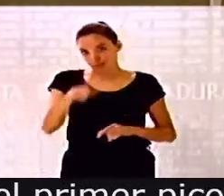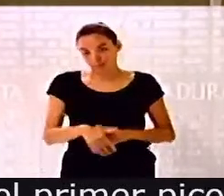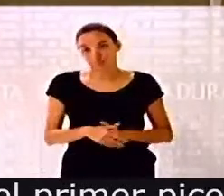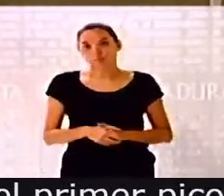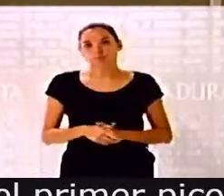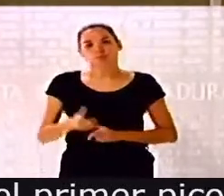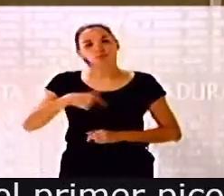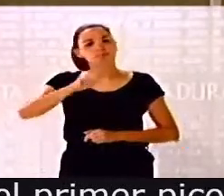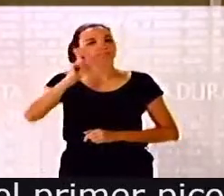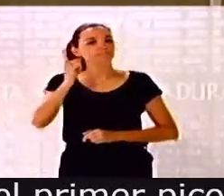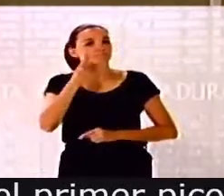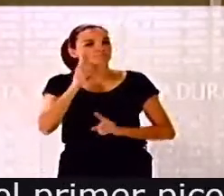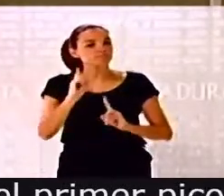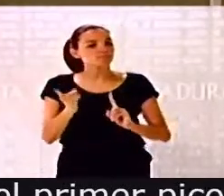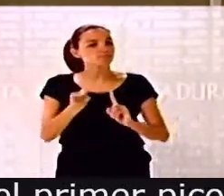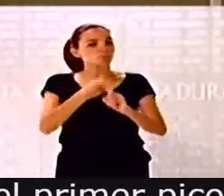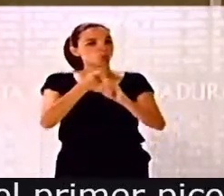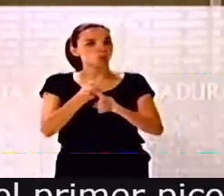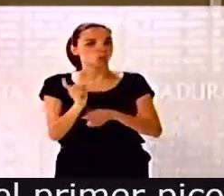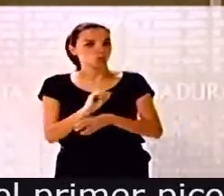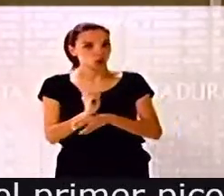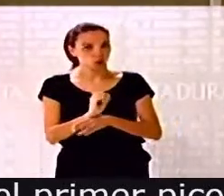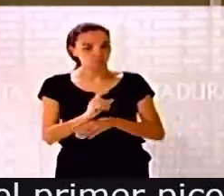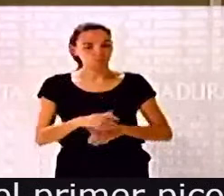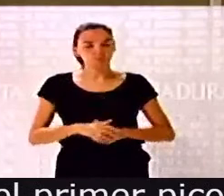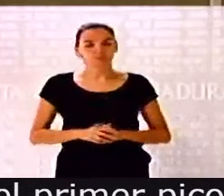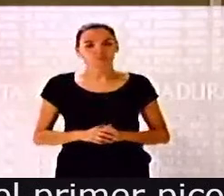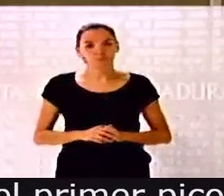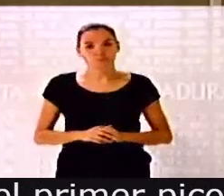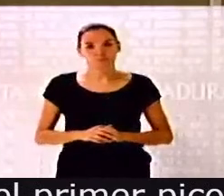haciendo diagnósticos muchísimo más precoces.